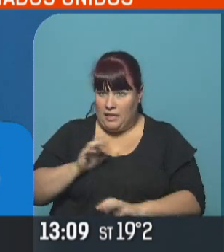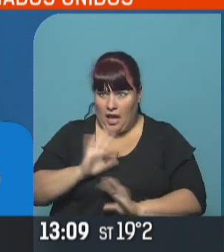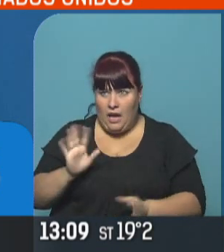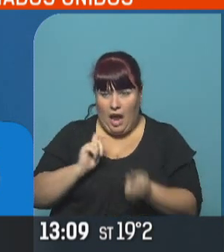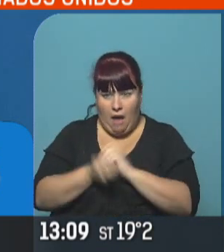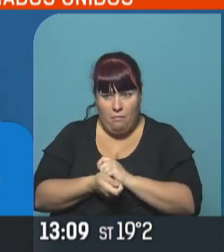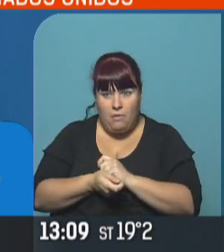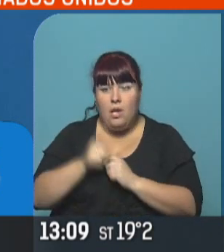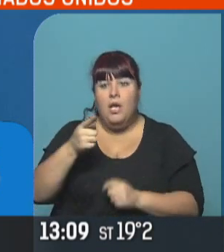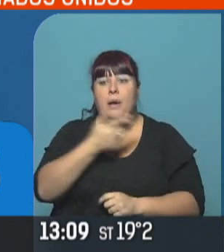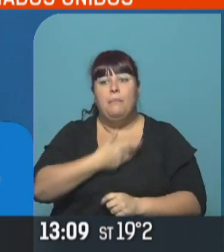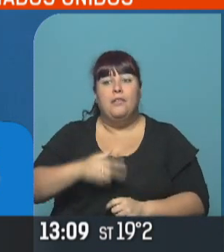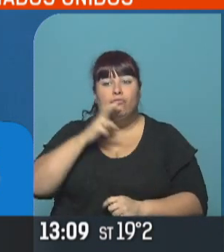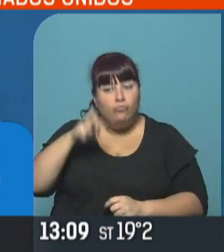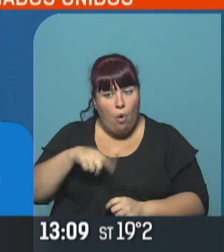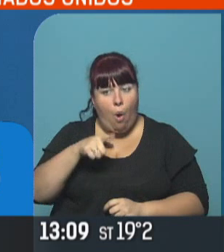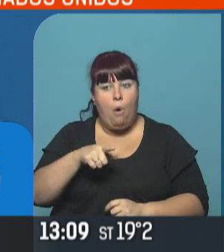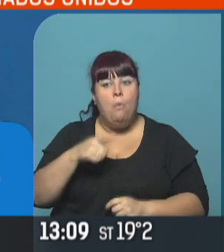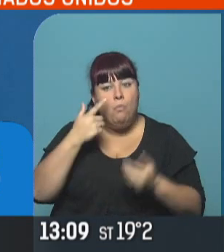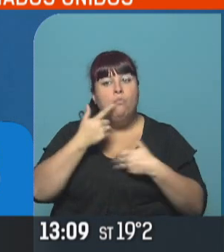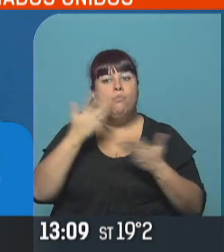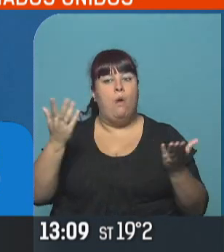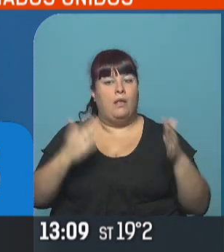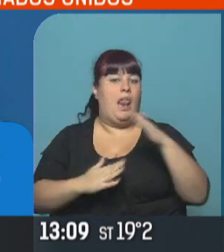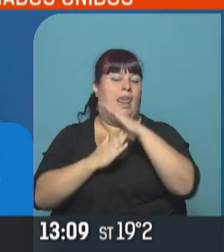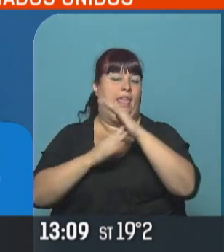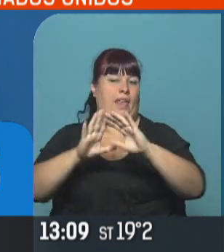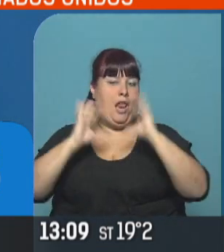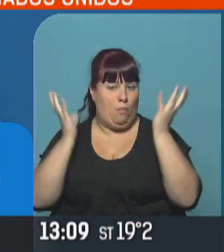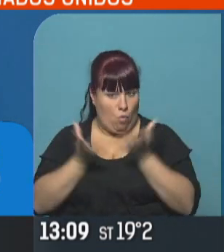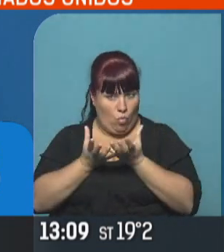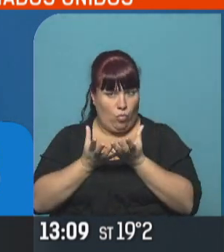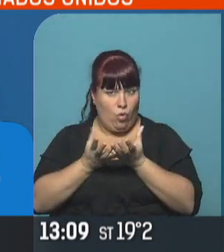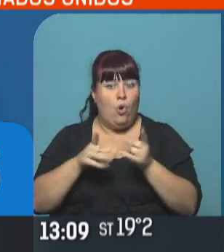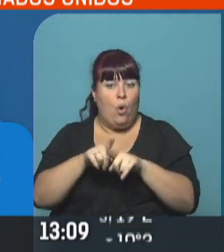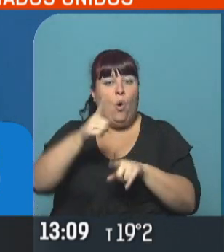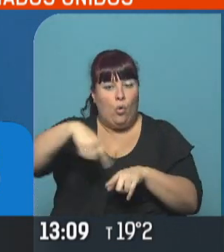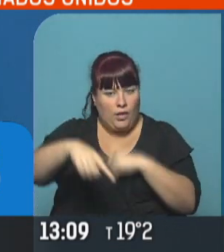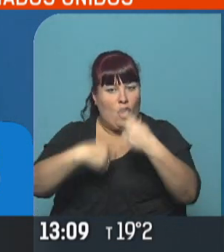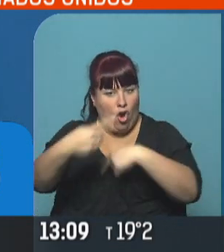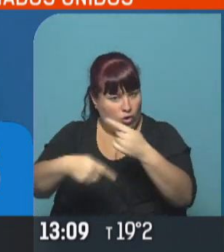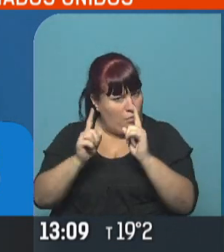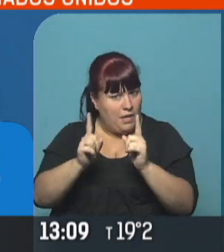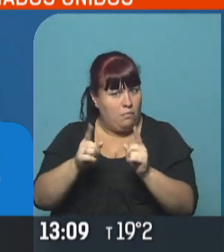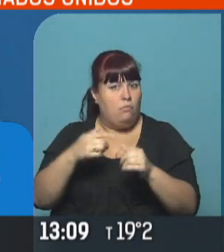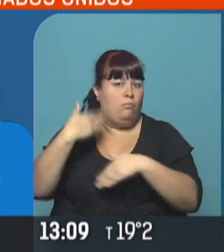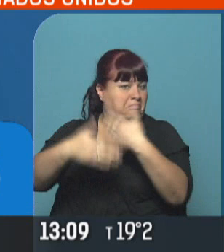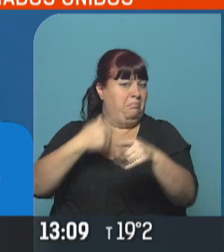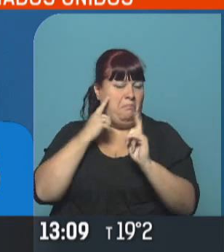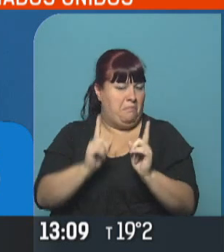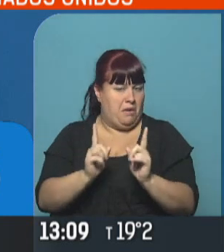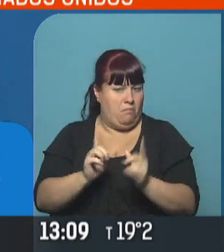Entonces, el presidente Trump está mostrando el liderazgo a nivel mundial y es algo que ustedes van a seguir viendo a través del tiempo.